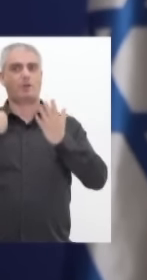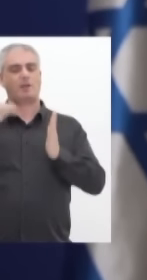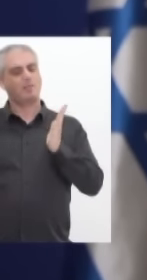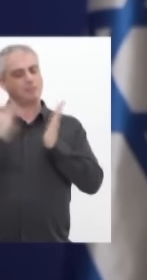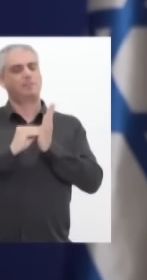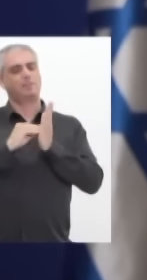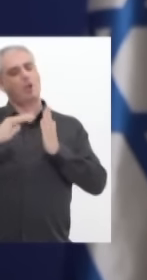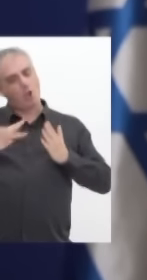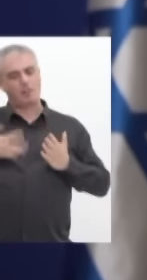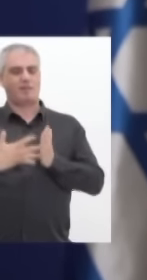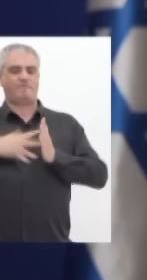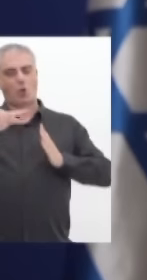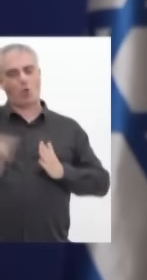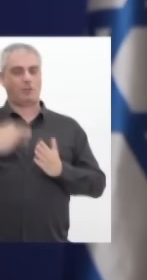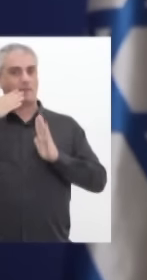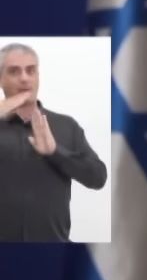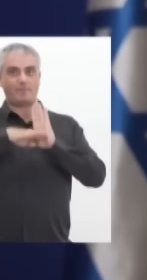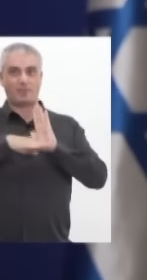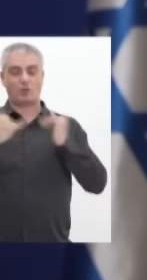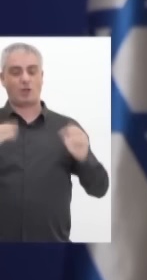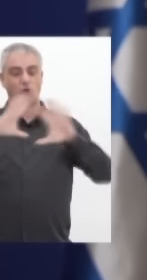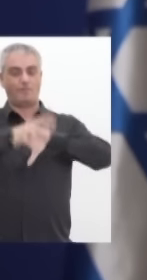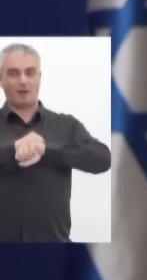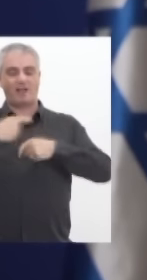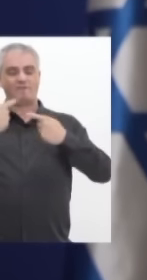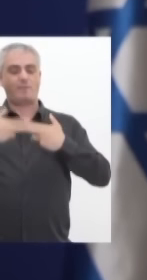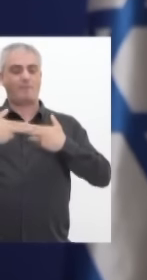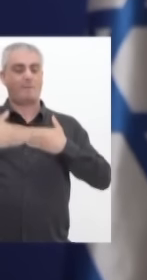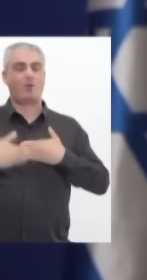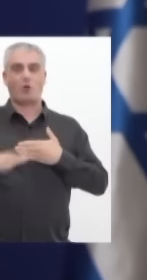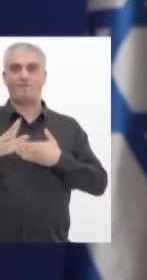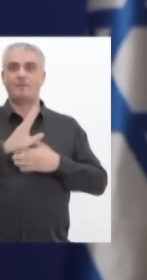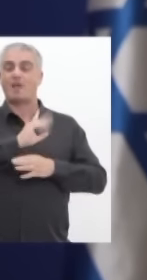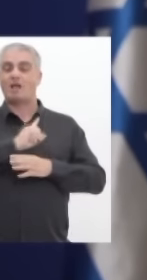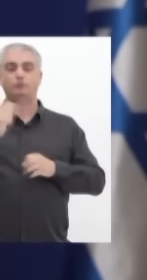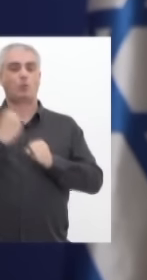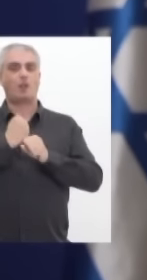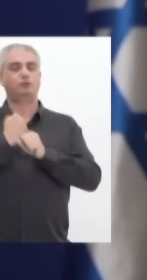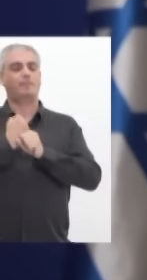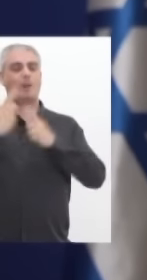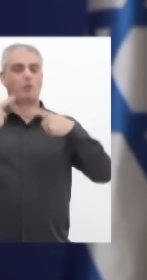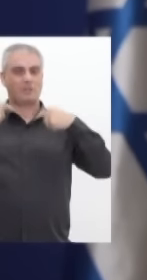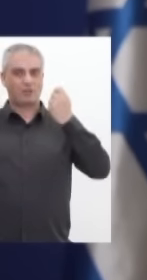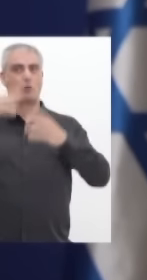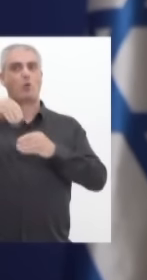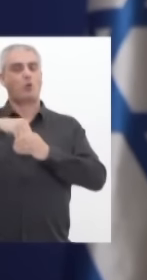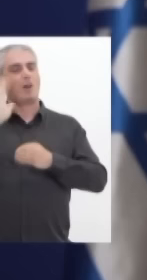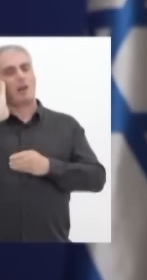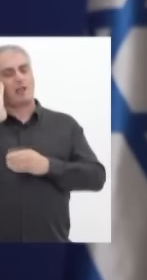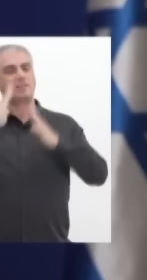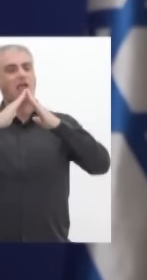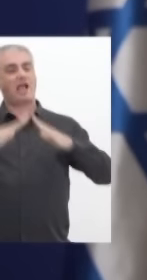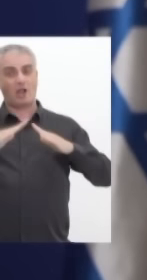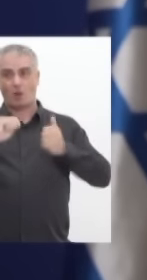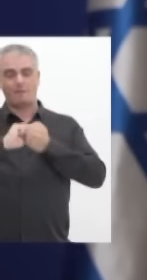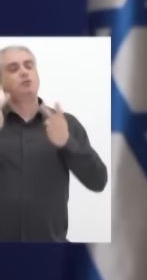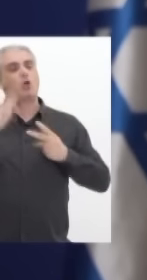explosivos y también algunos misiles balísticos a través del sistema defensivo he flecha en inglés